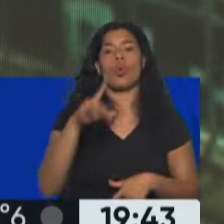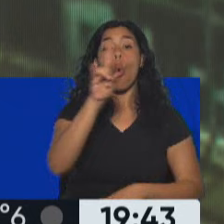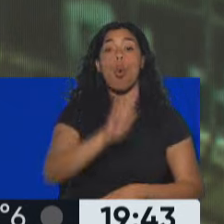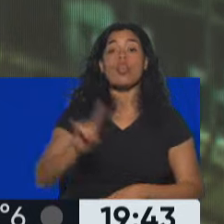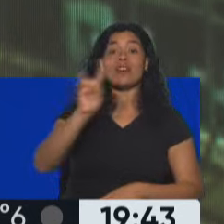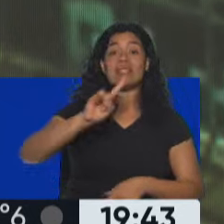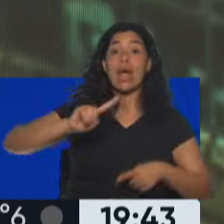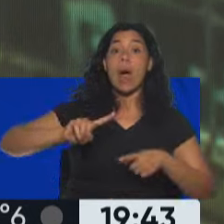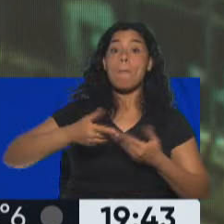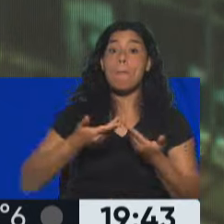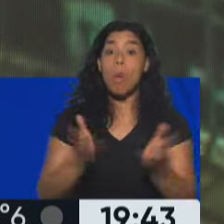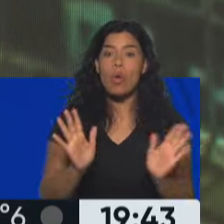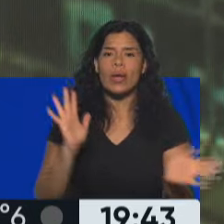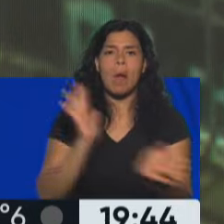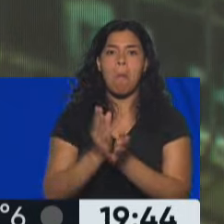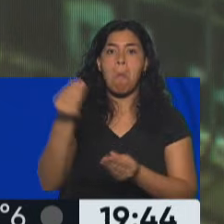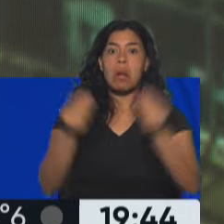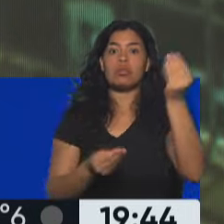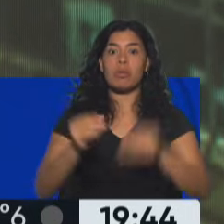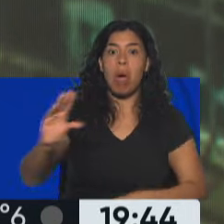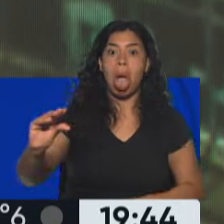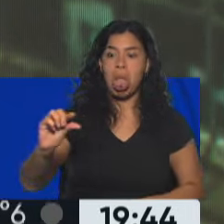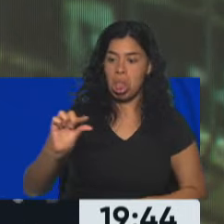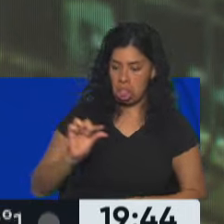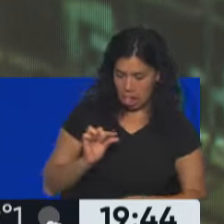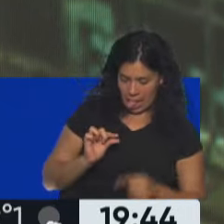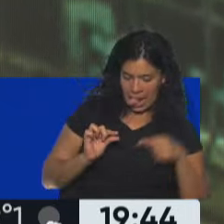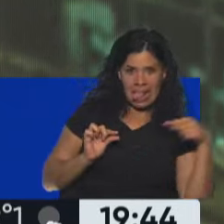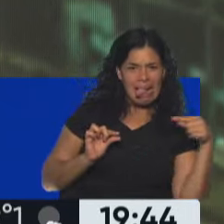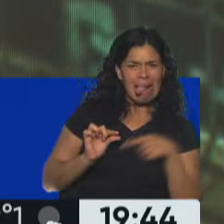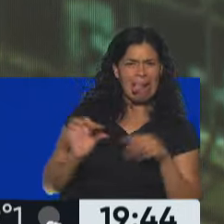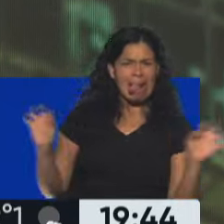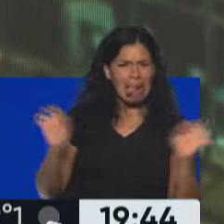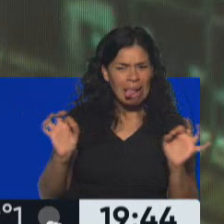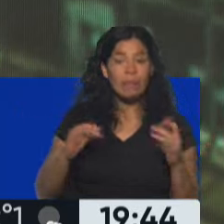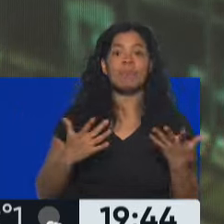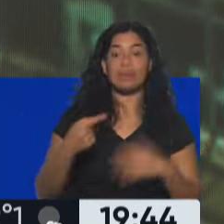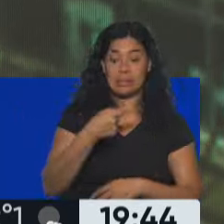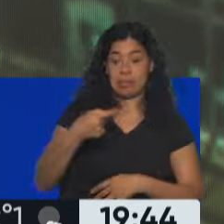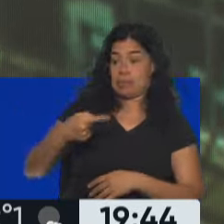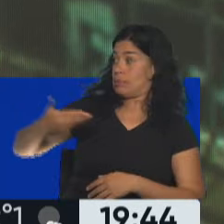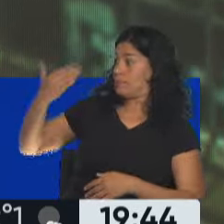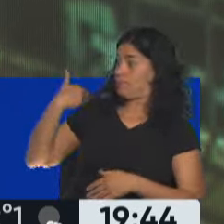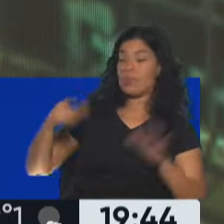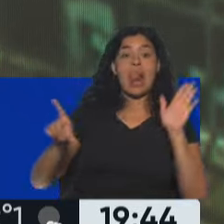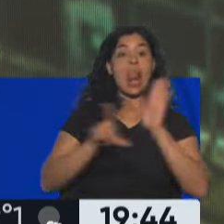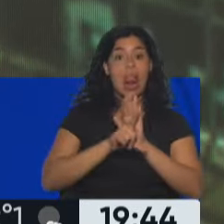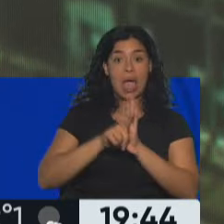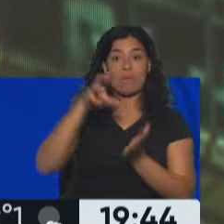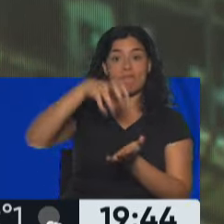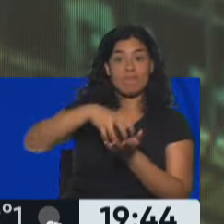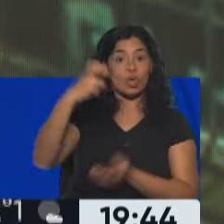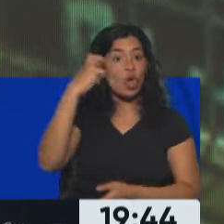desfinanciada, pero el punto de partida se debe en una ley que se aprobó hace semanas en el Congreso la Ley de